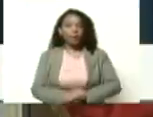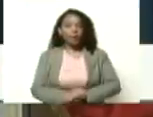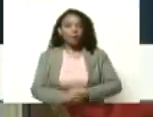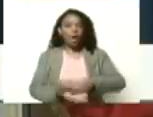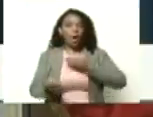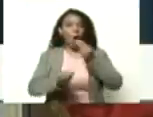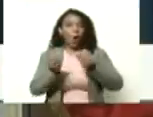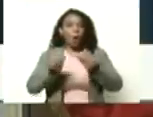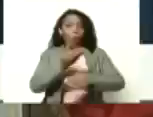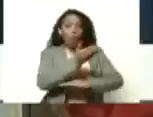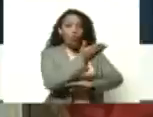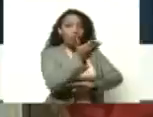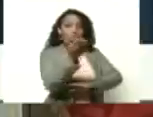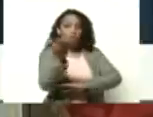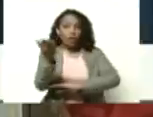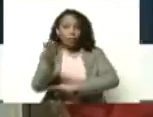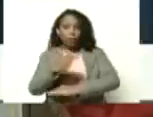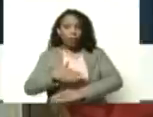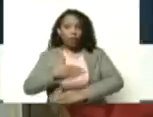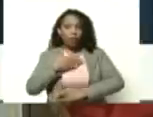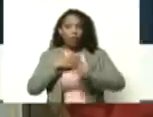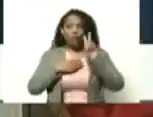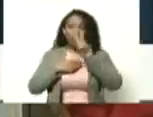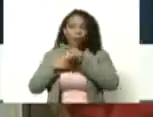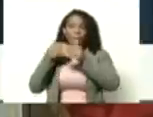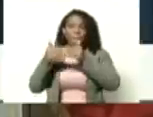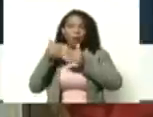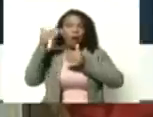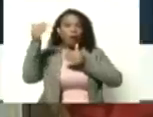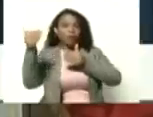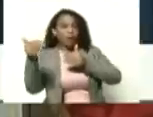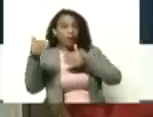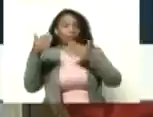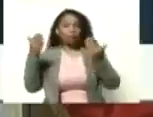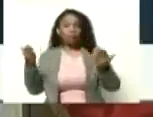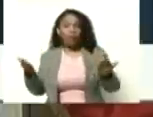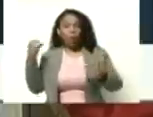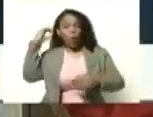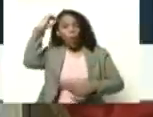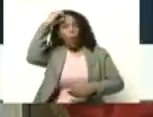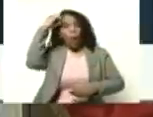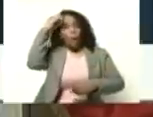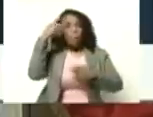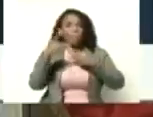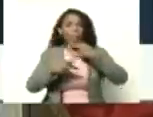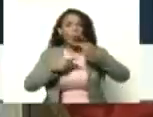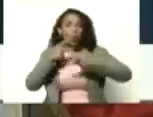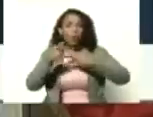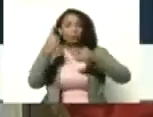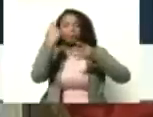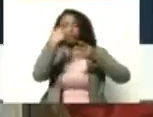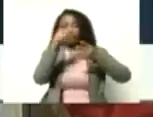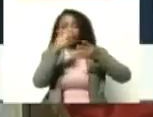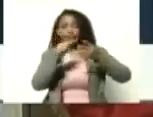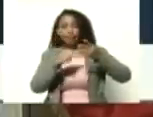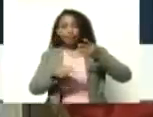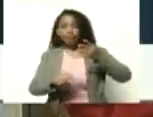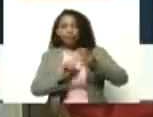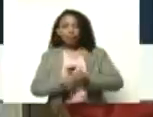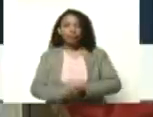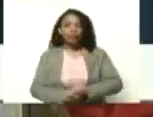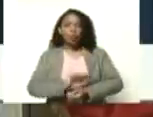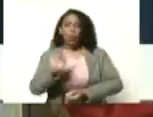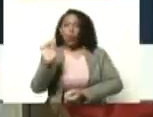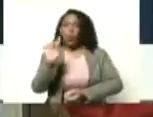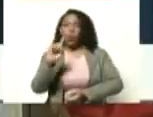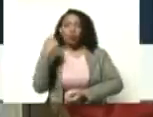todos ustedes han podido observar más allá de las opiniones políticas etcétera no solo